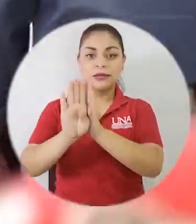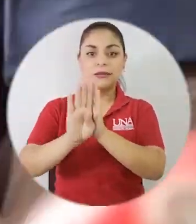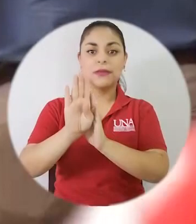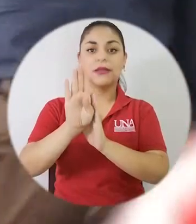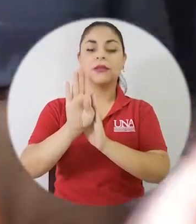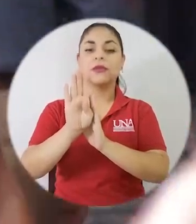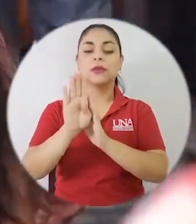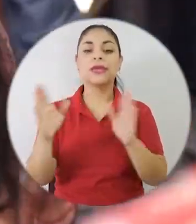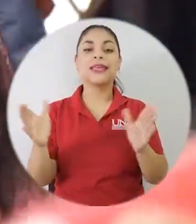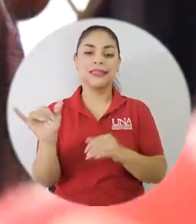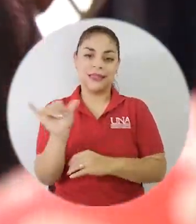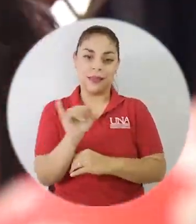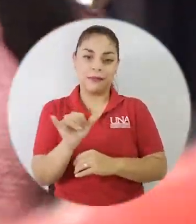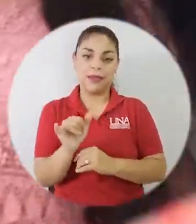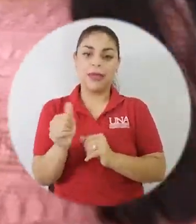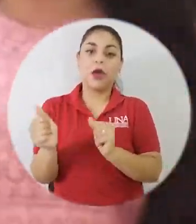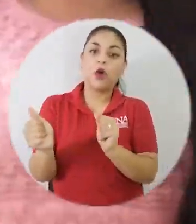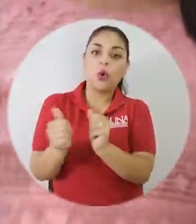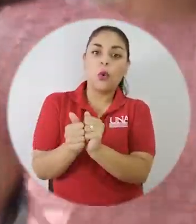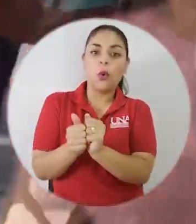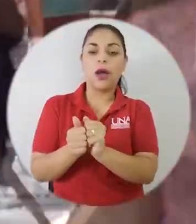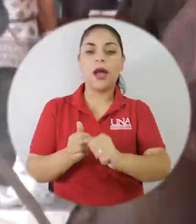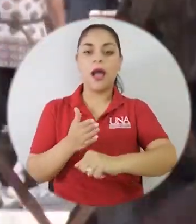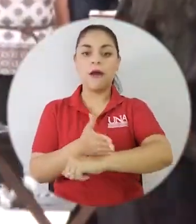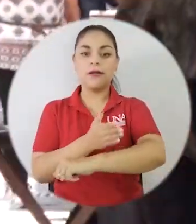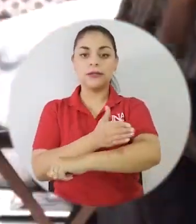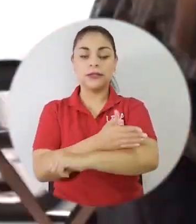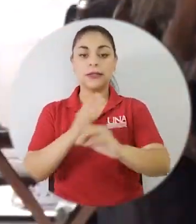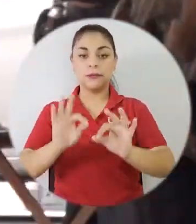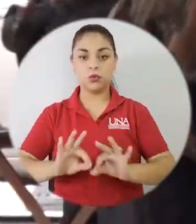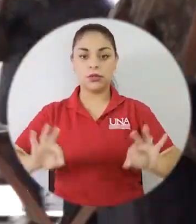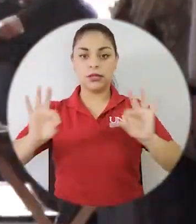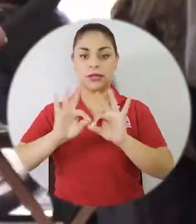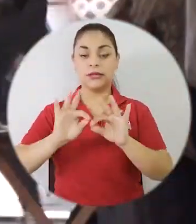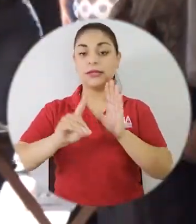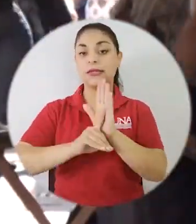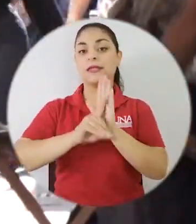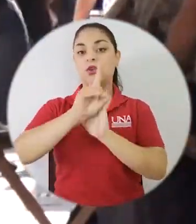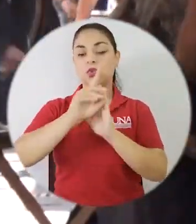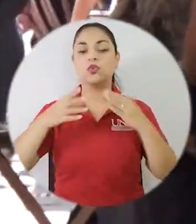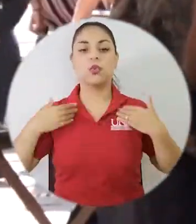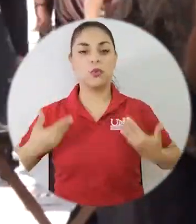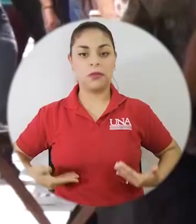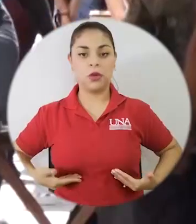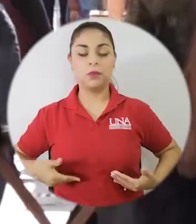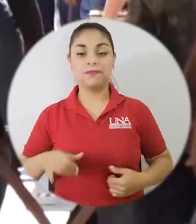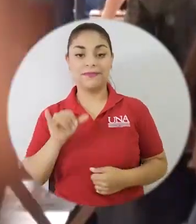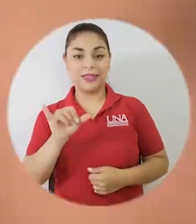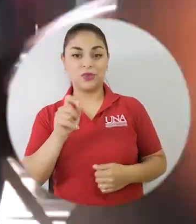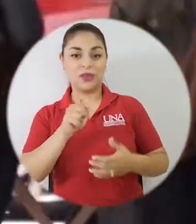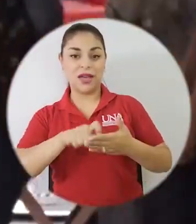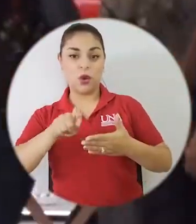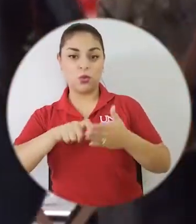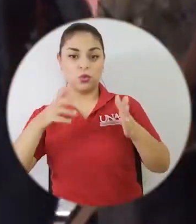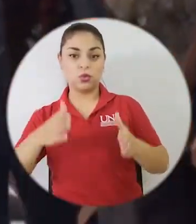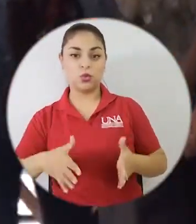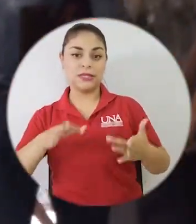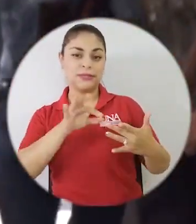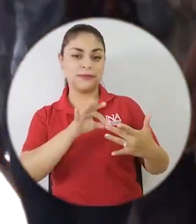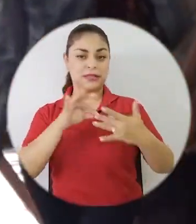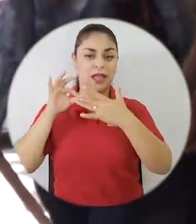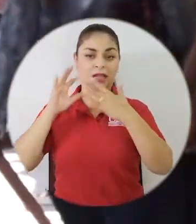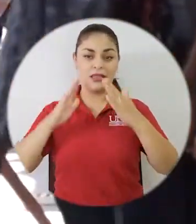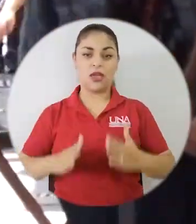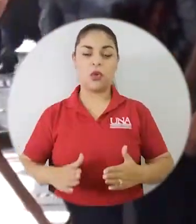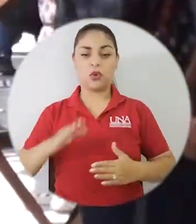estar acompañado por avances importantes en el desarrollo humano. Es lo que los autores especializados en Costa